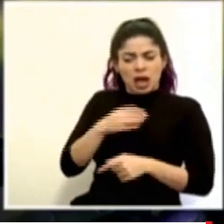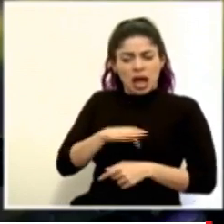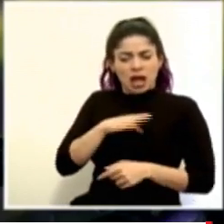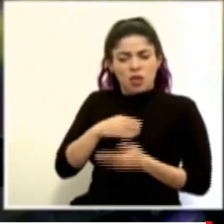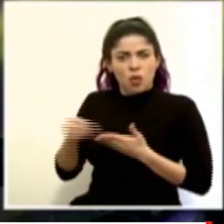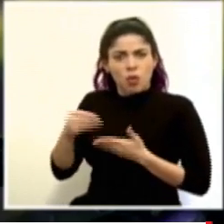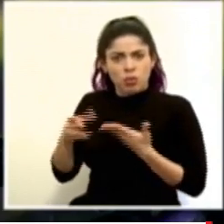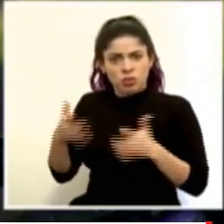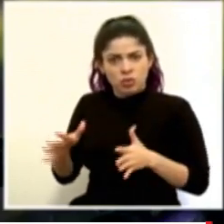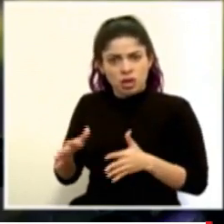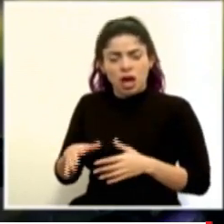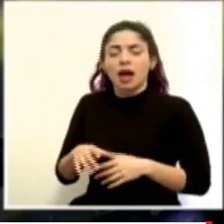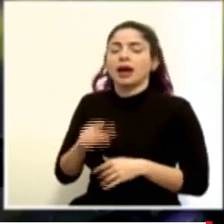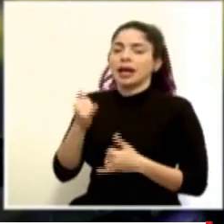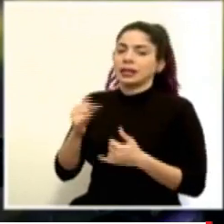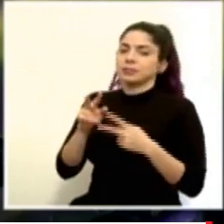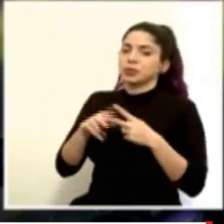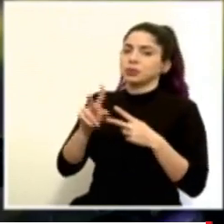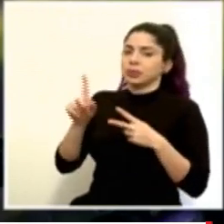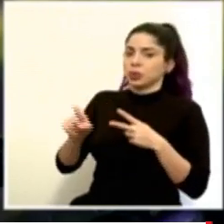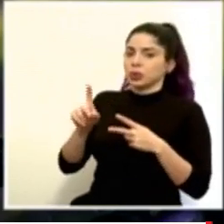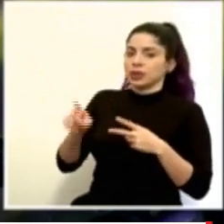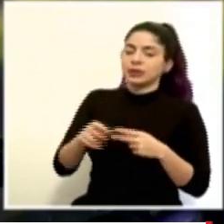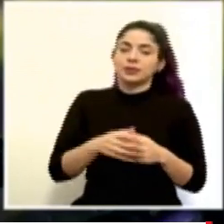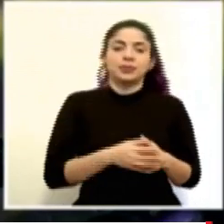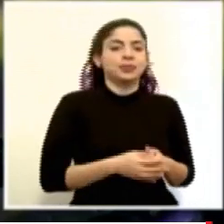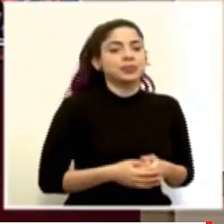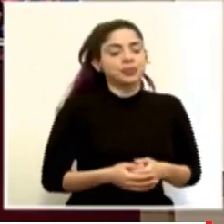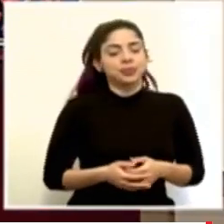Esas serían en este momento las consultas.